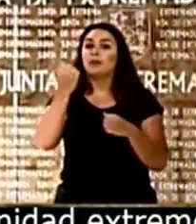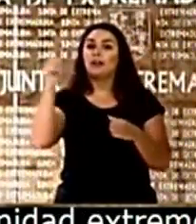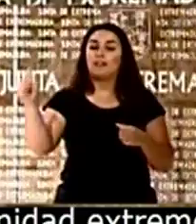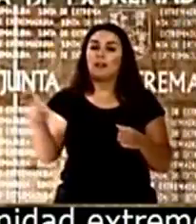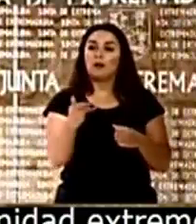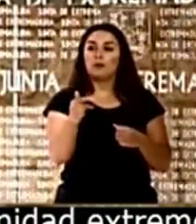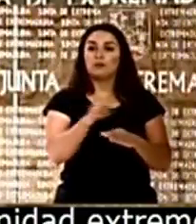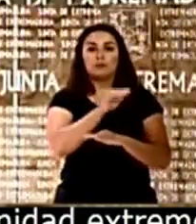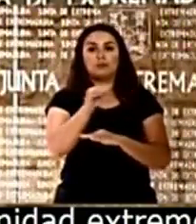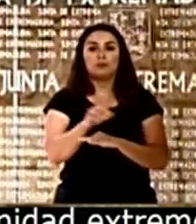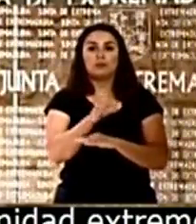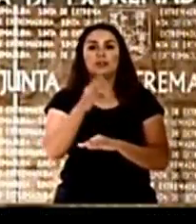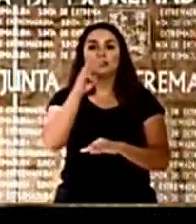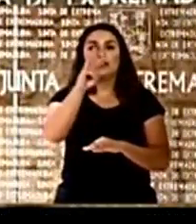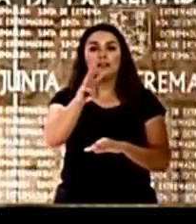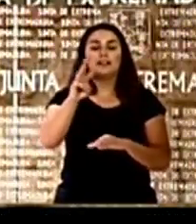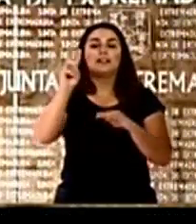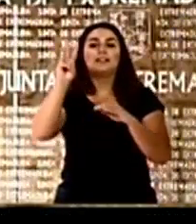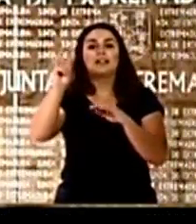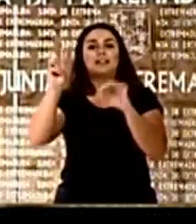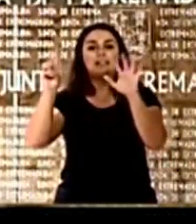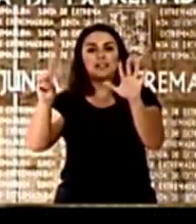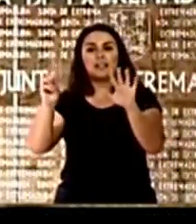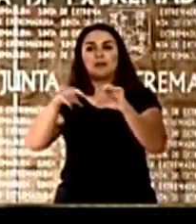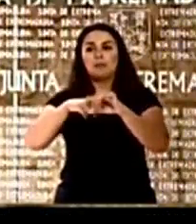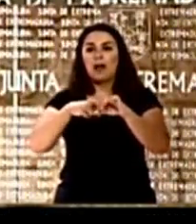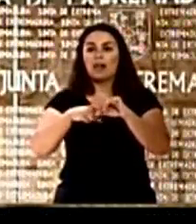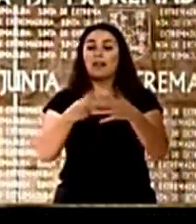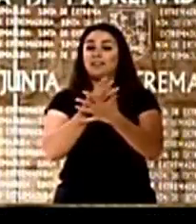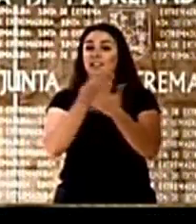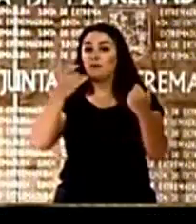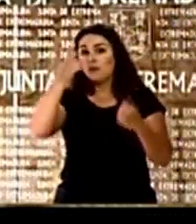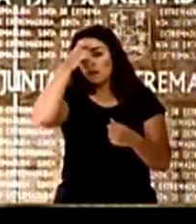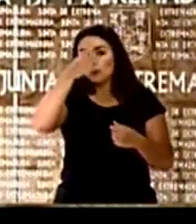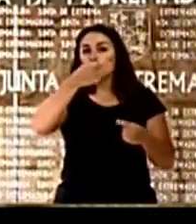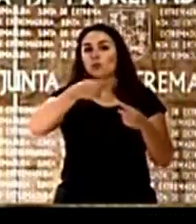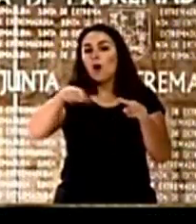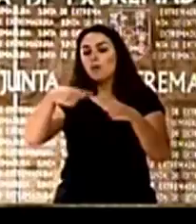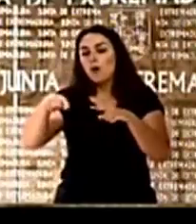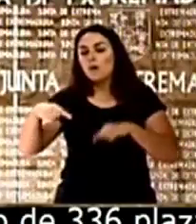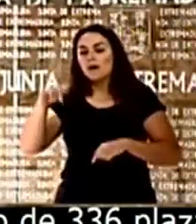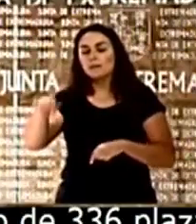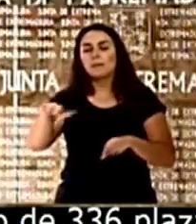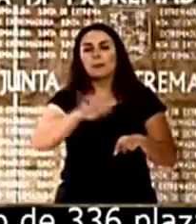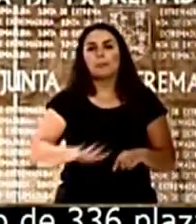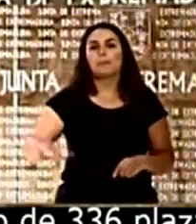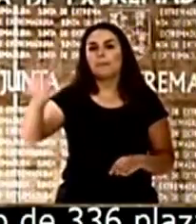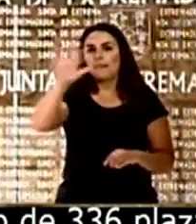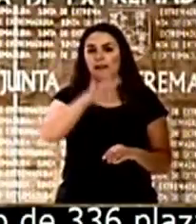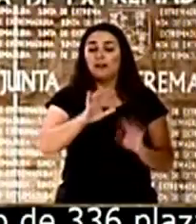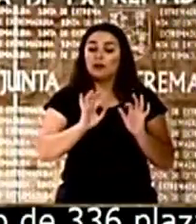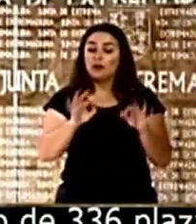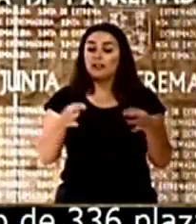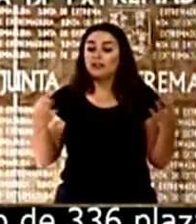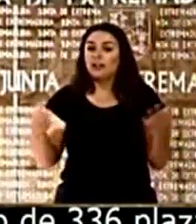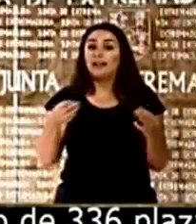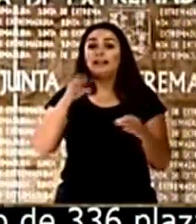el mantenimiento de 336 plazas en 19 municipios distintos de nuestra geografía. En concreto, de